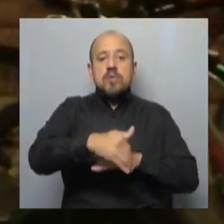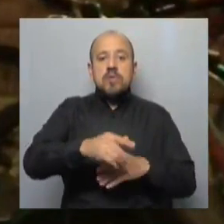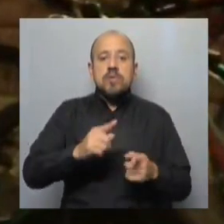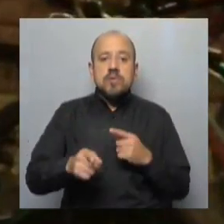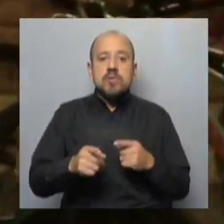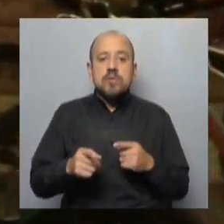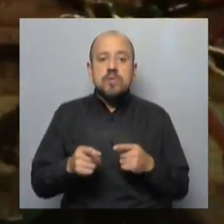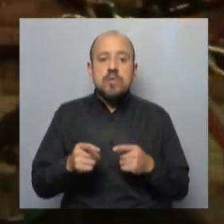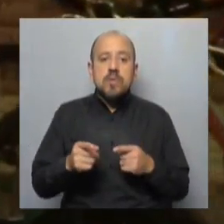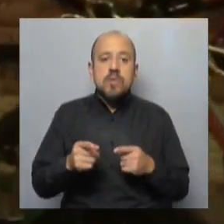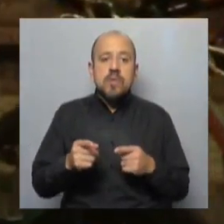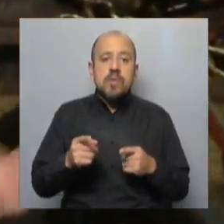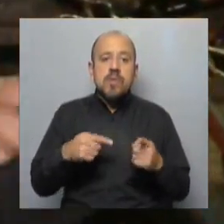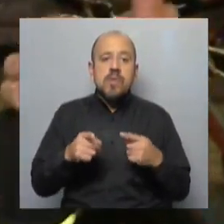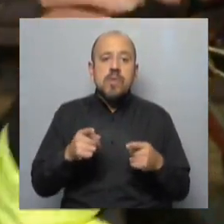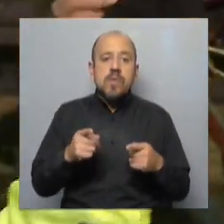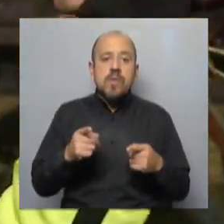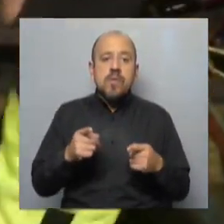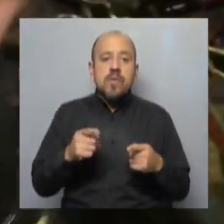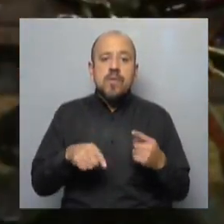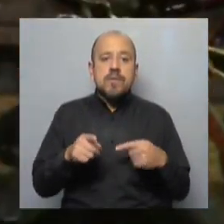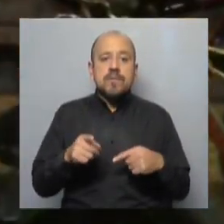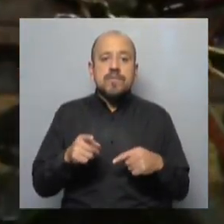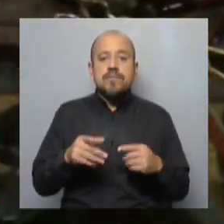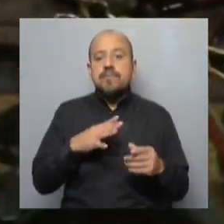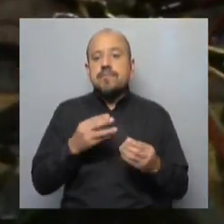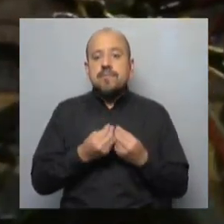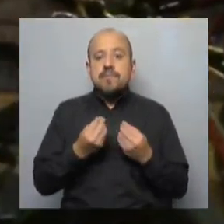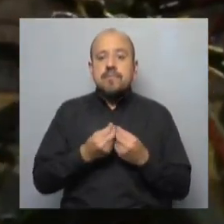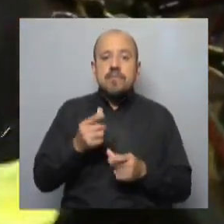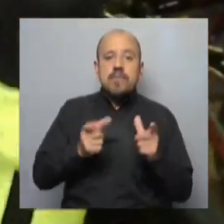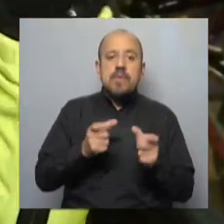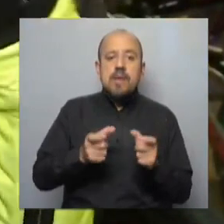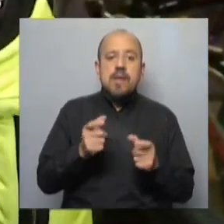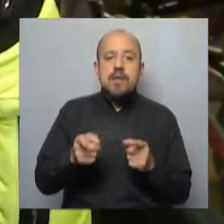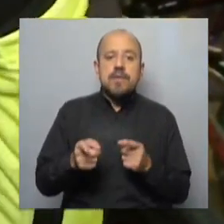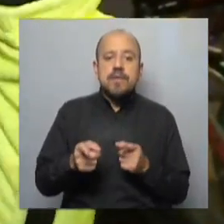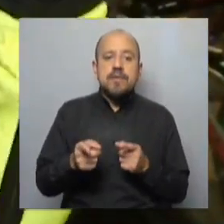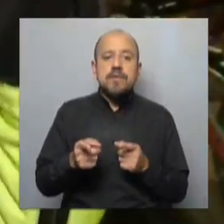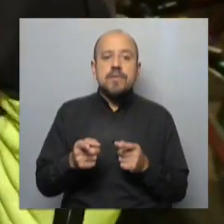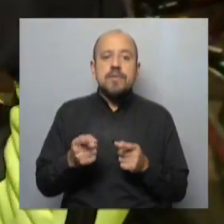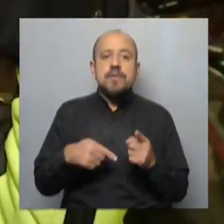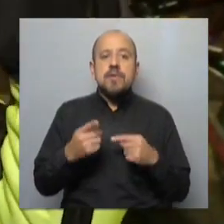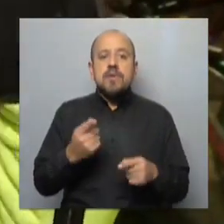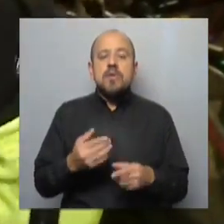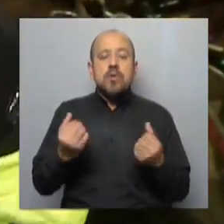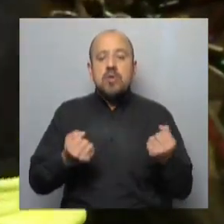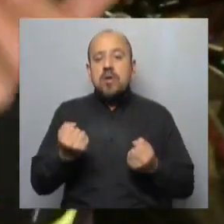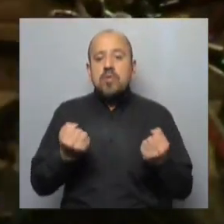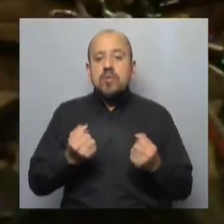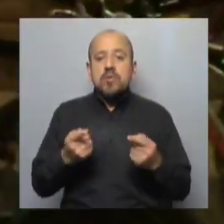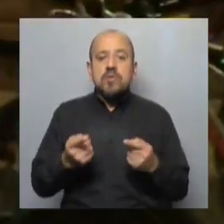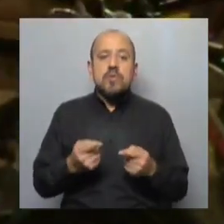no esté justamente se transporte un montón de gente que necesita convivir con autos todo el tiempo